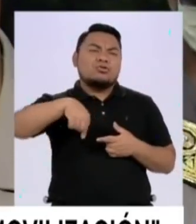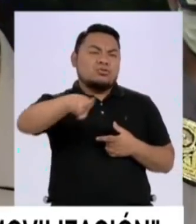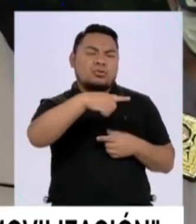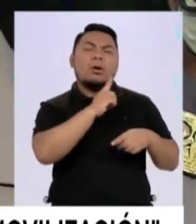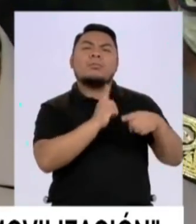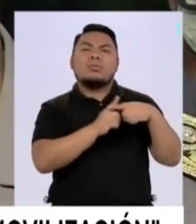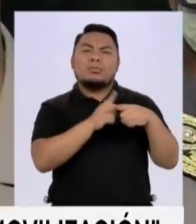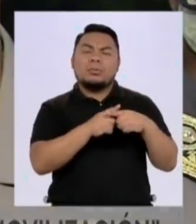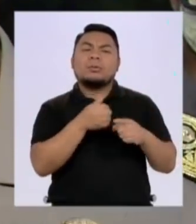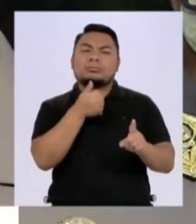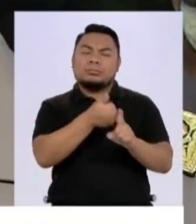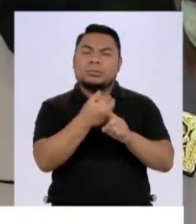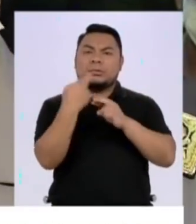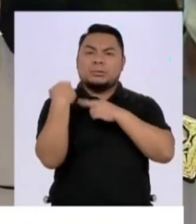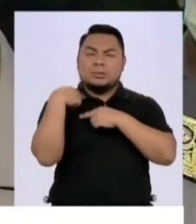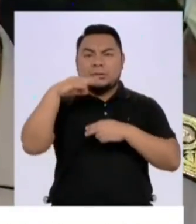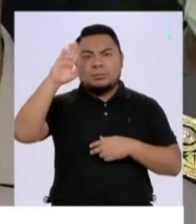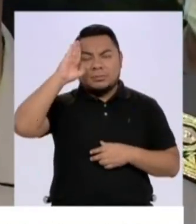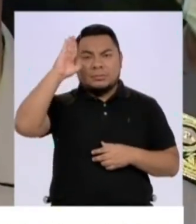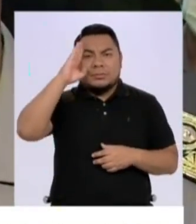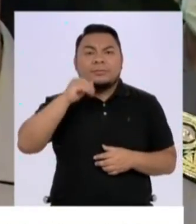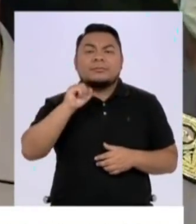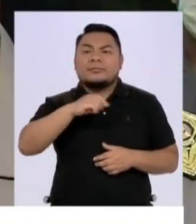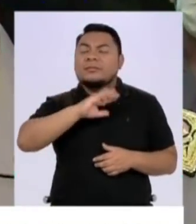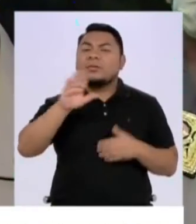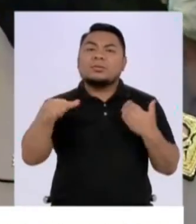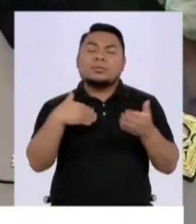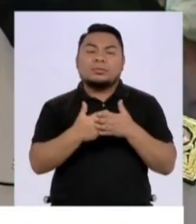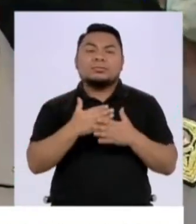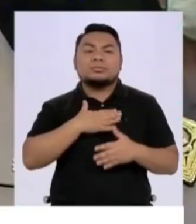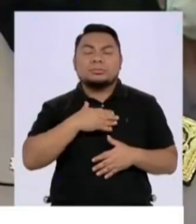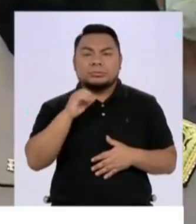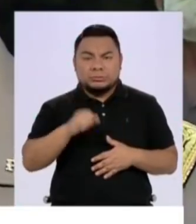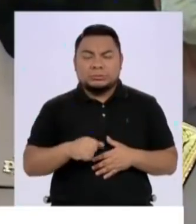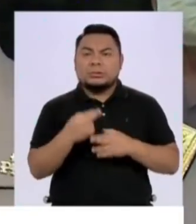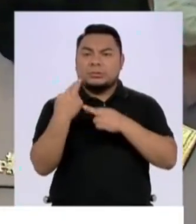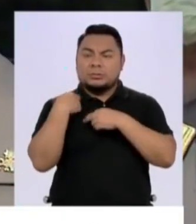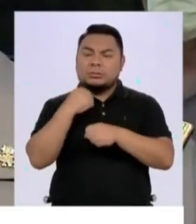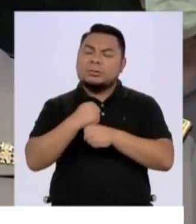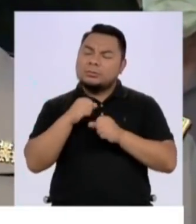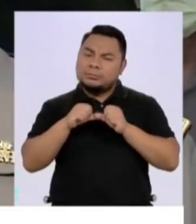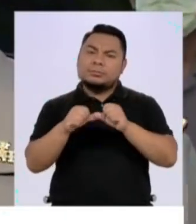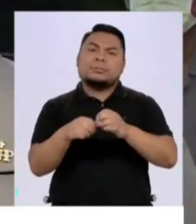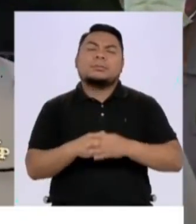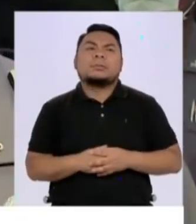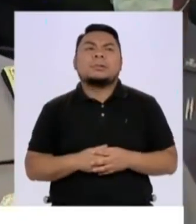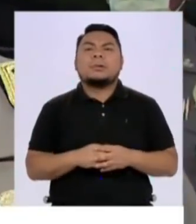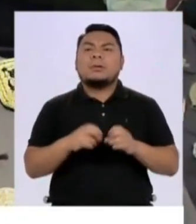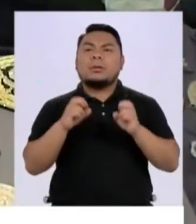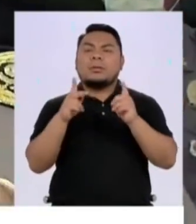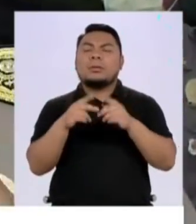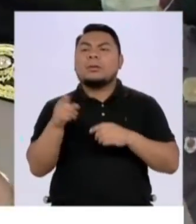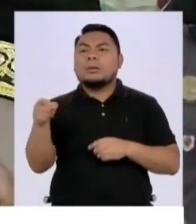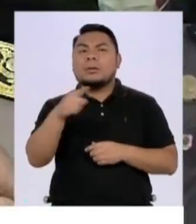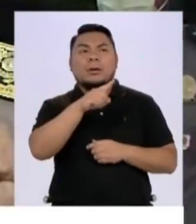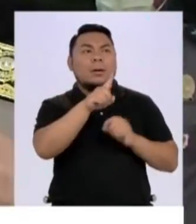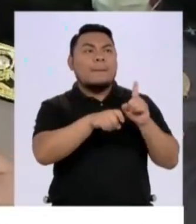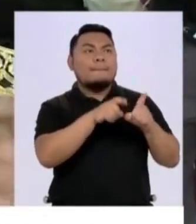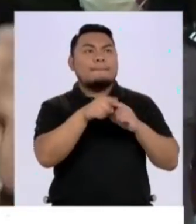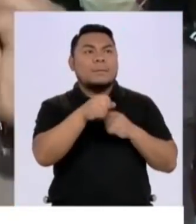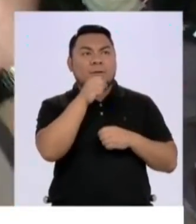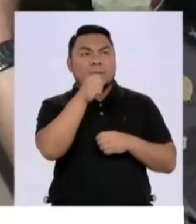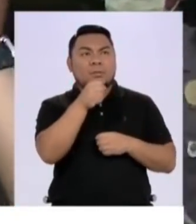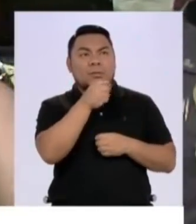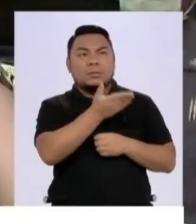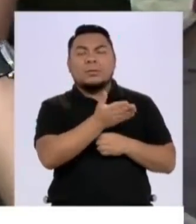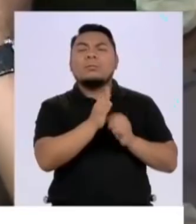le corresponde a la policía, que es eso. Nosotros hemos puesto todas nuestras capacidades y lo vamos a seguir haciendo. General, tenemos algunas preguntas en estudio, si me permite, por favor,